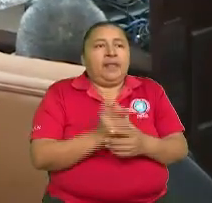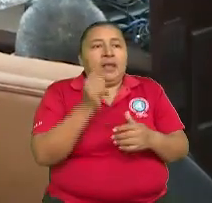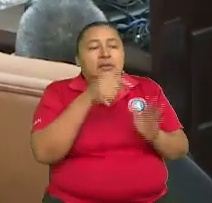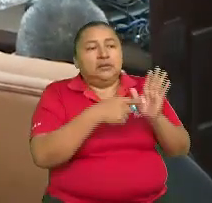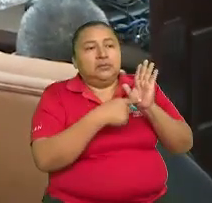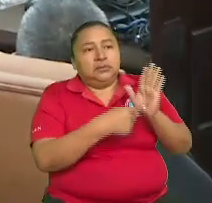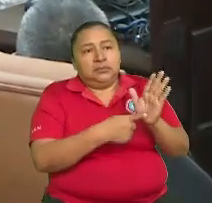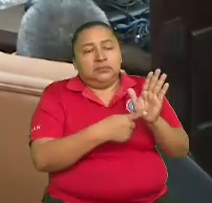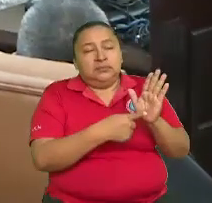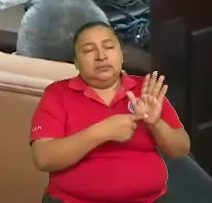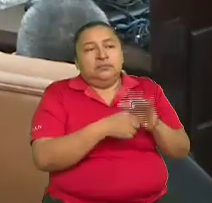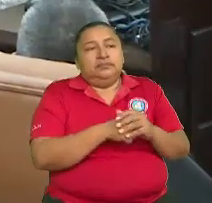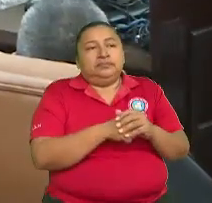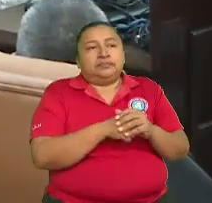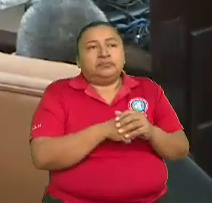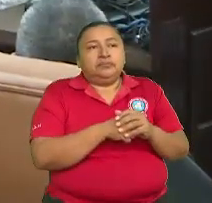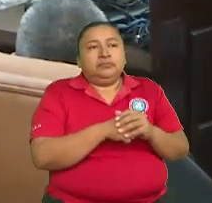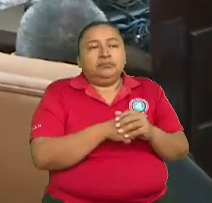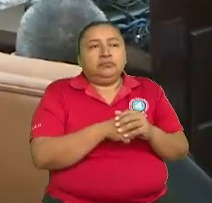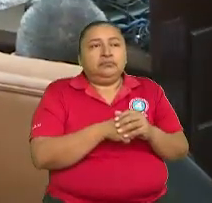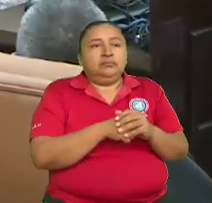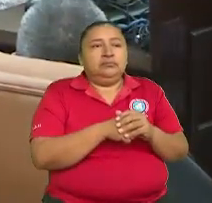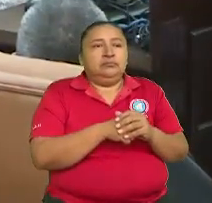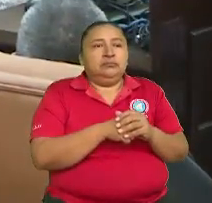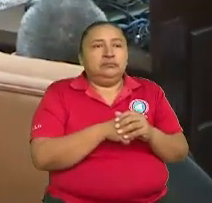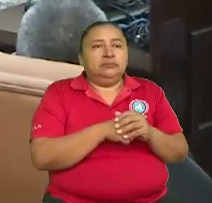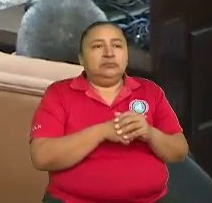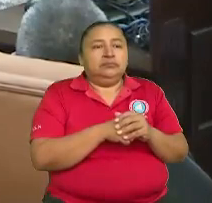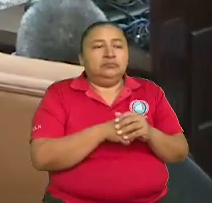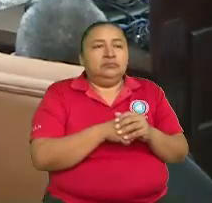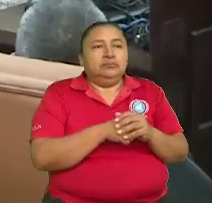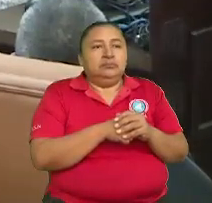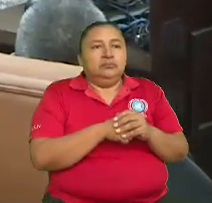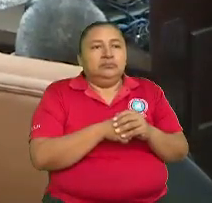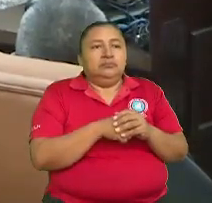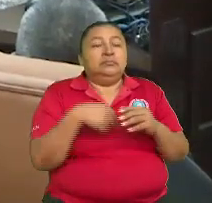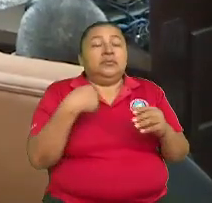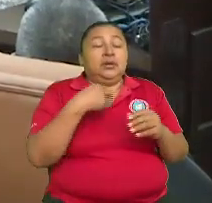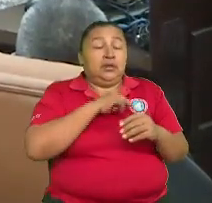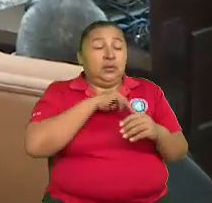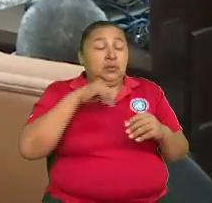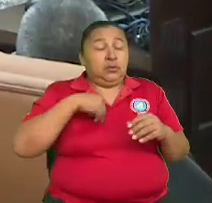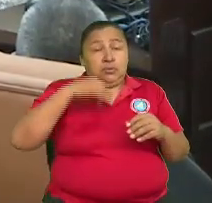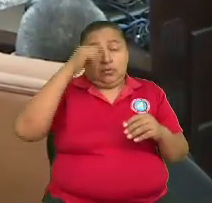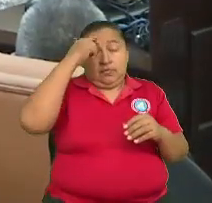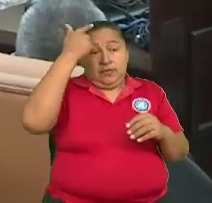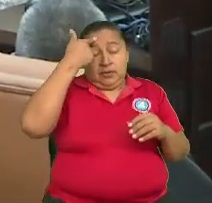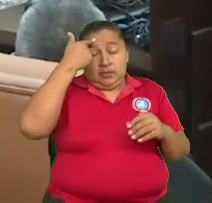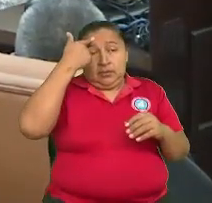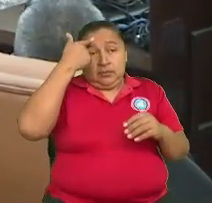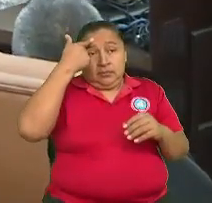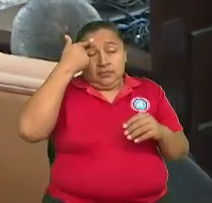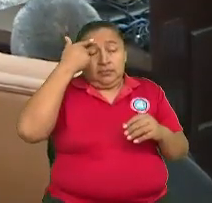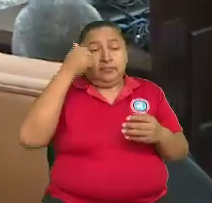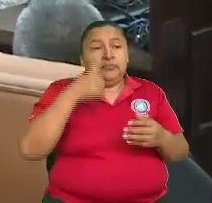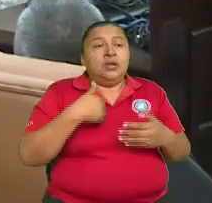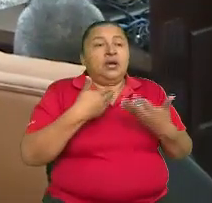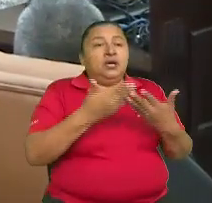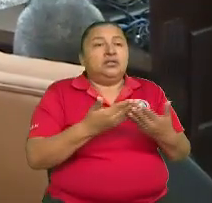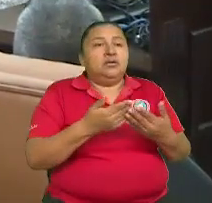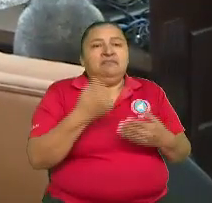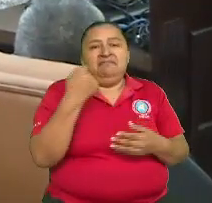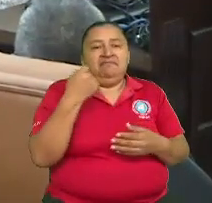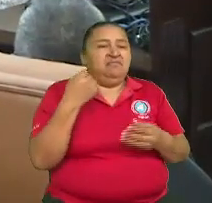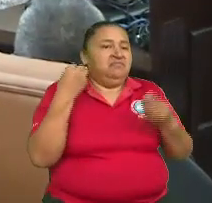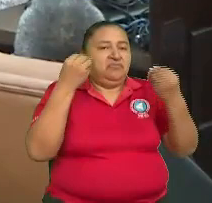demuestra de que la intervención de nuestro gobierno ya ha sido